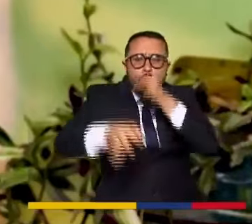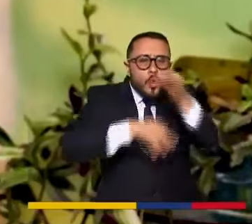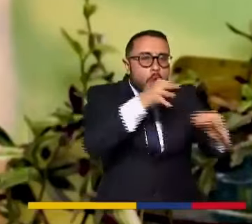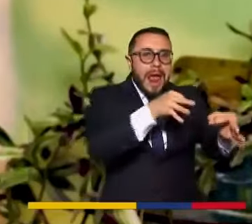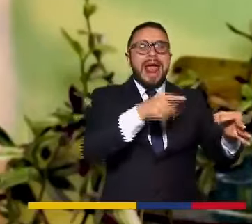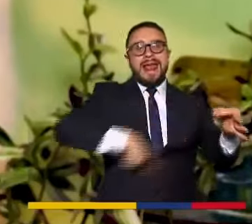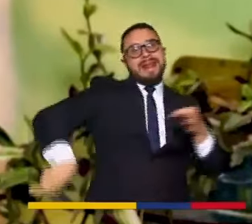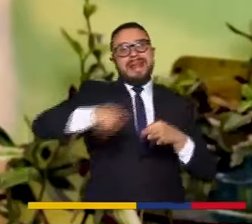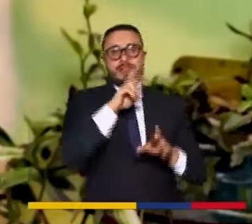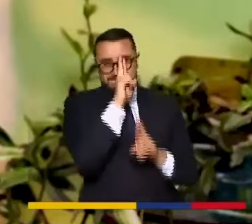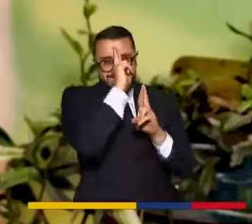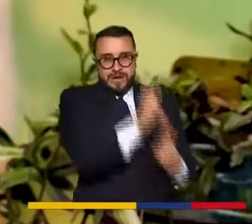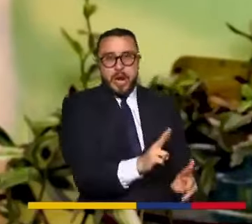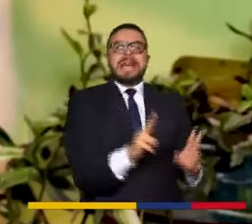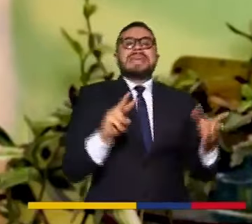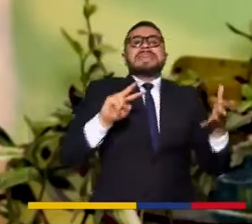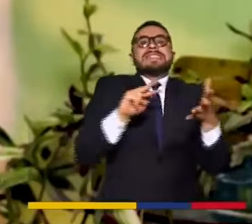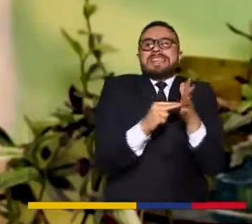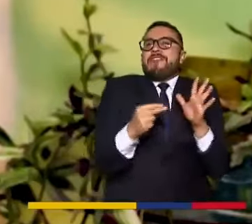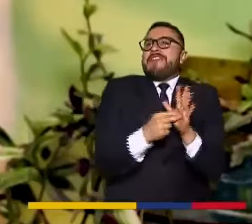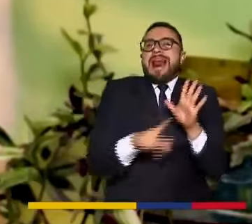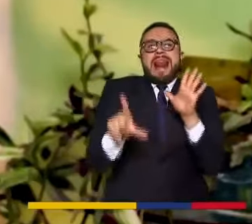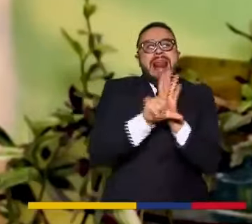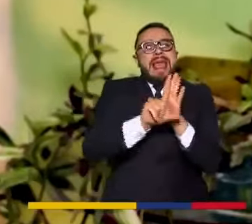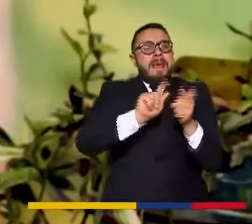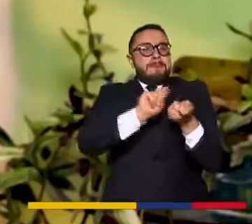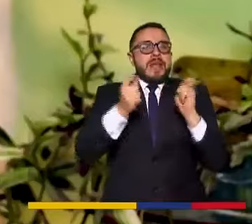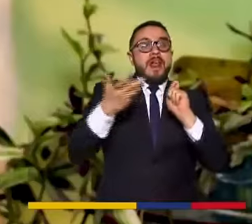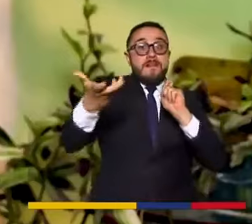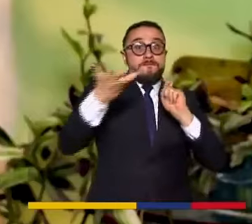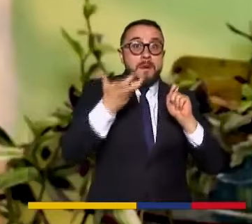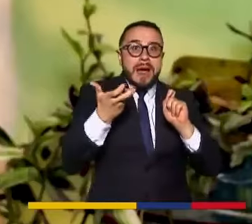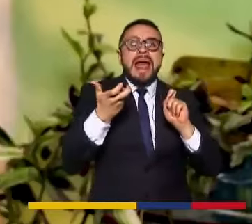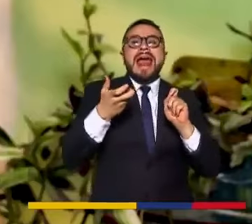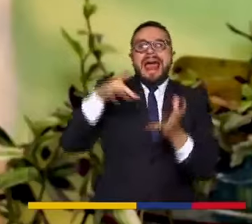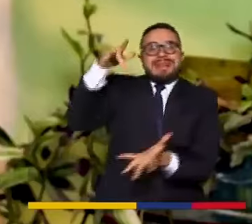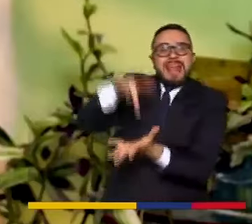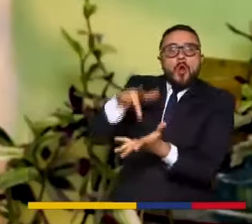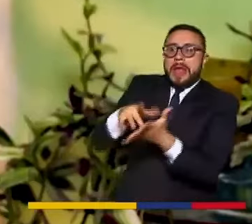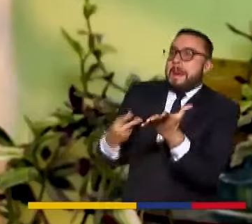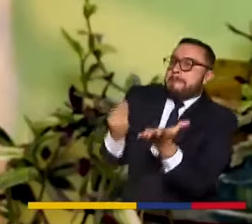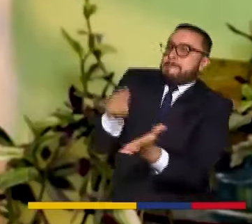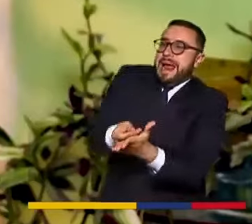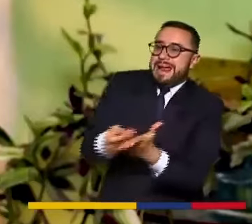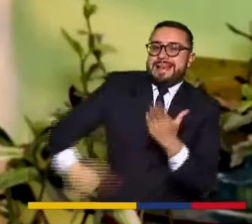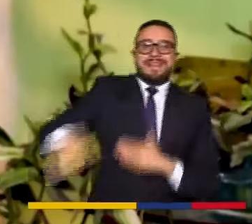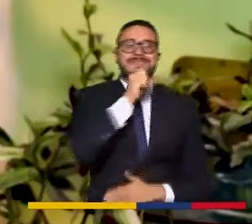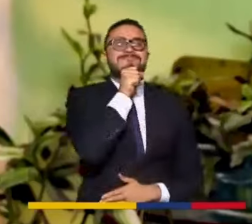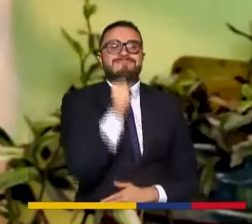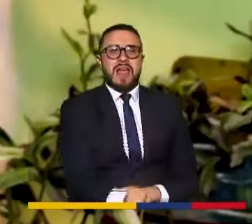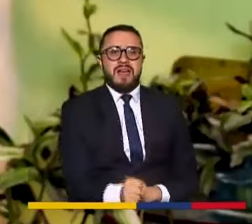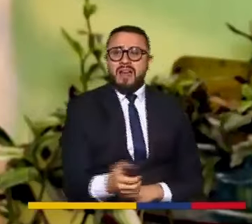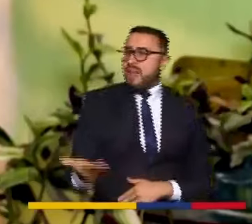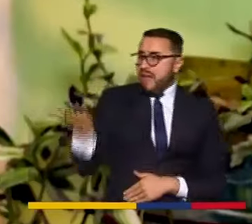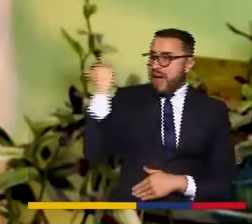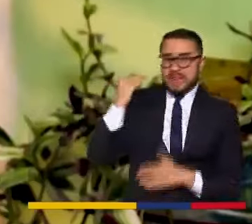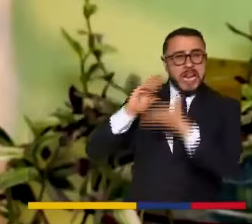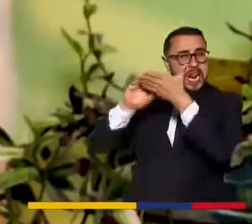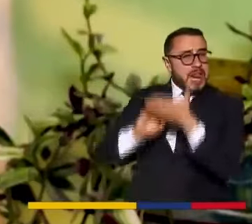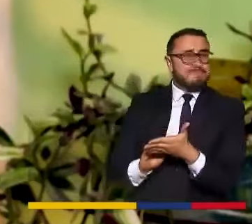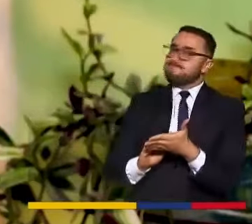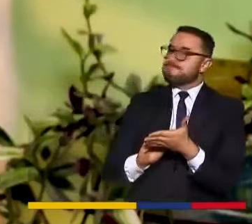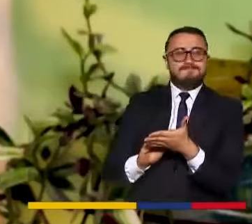reforma pensional es una deuda que teníamos con los viejos y las viejas de Colombia y que no se había resuelto debido a los intereses de unos